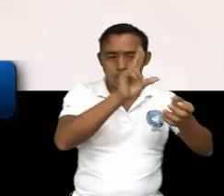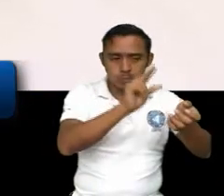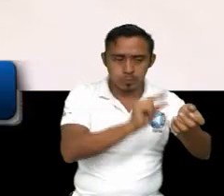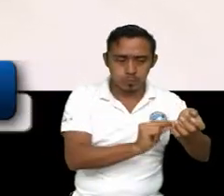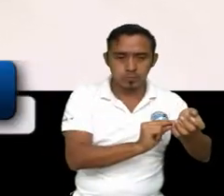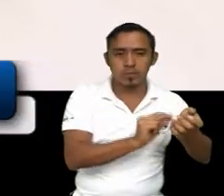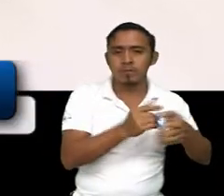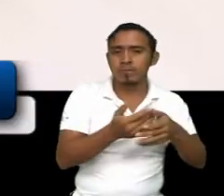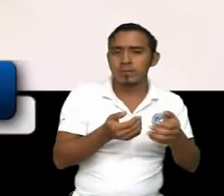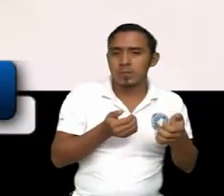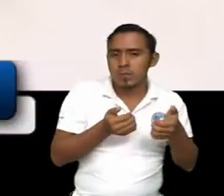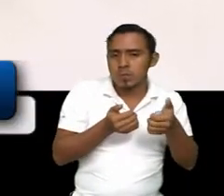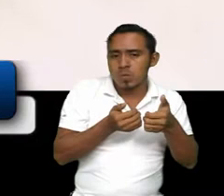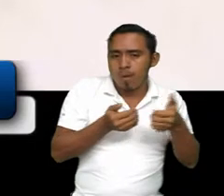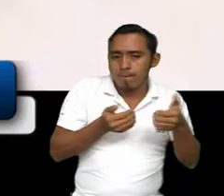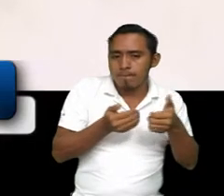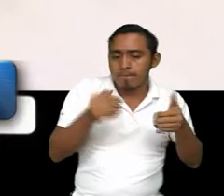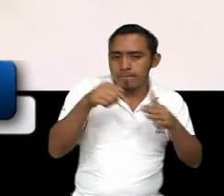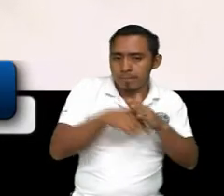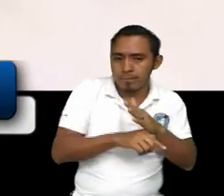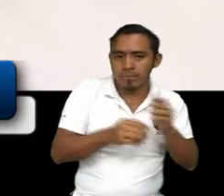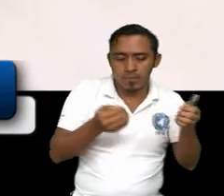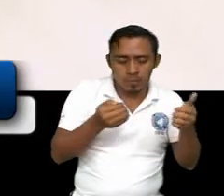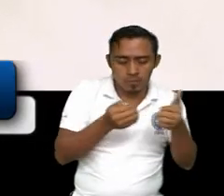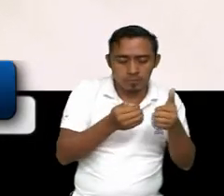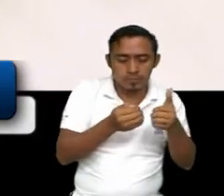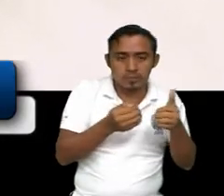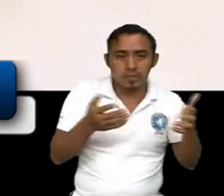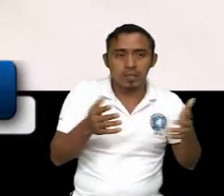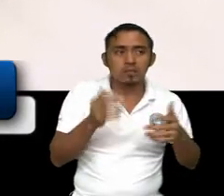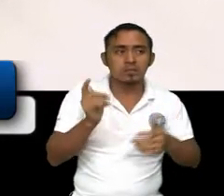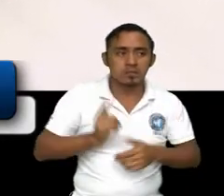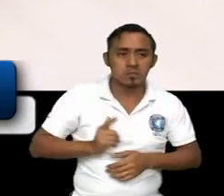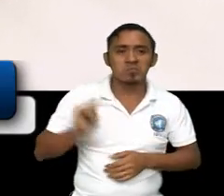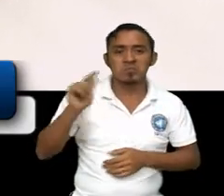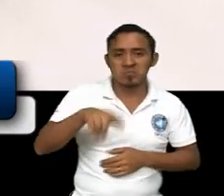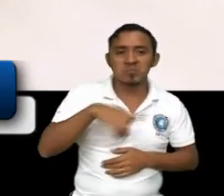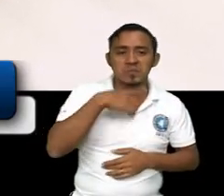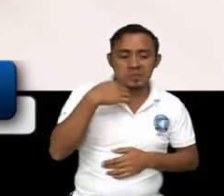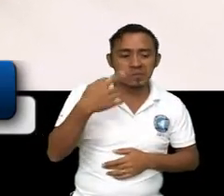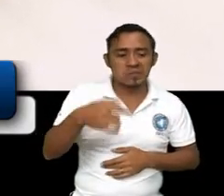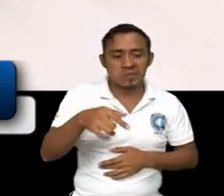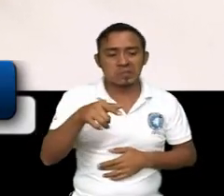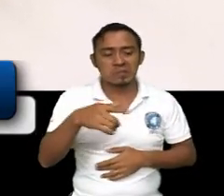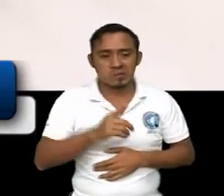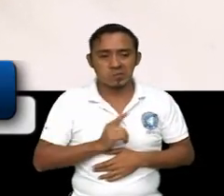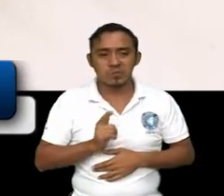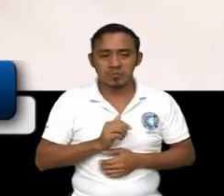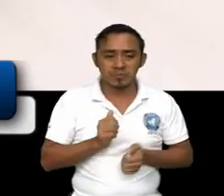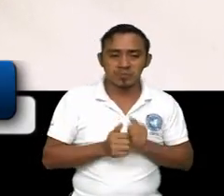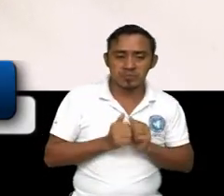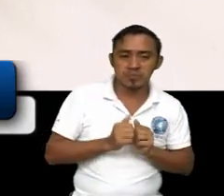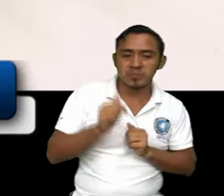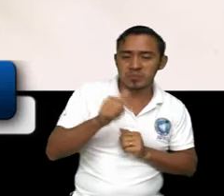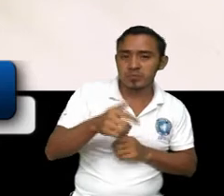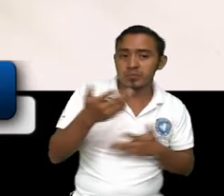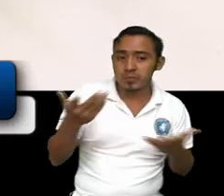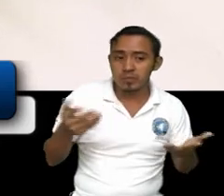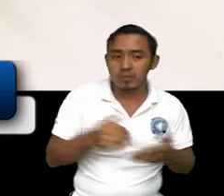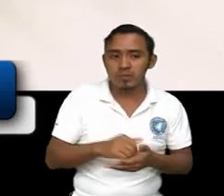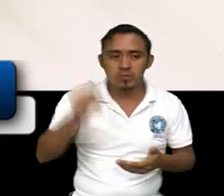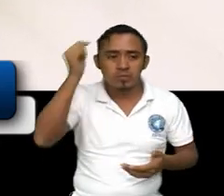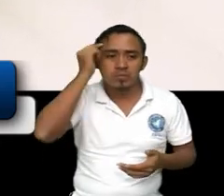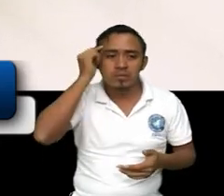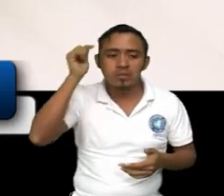los espacios internos articulares entonces ya tenemos que ir sospechando que algo está pasando en esta articulación que me hace